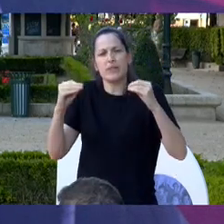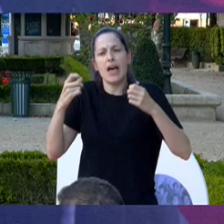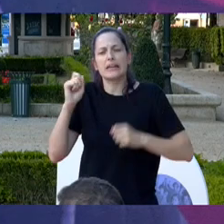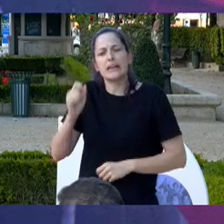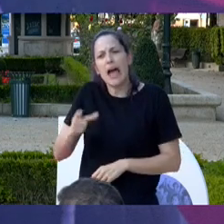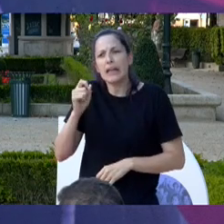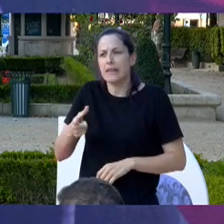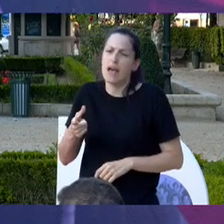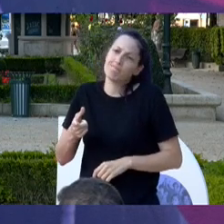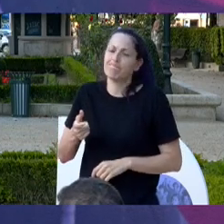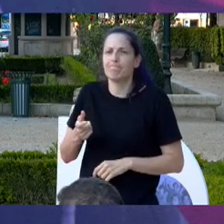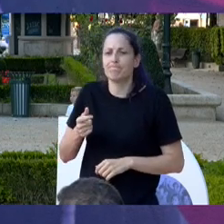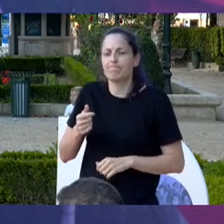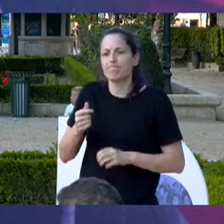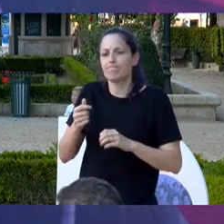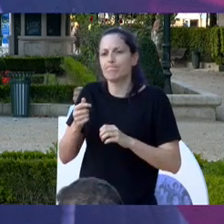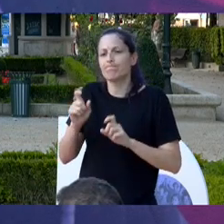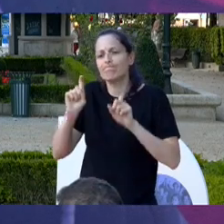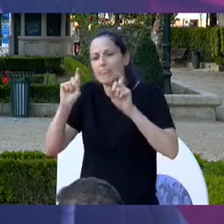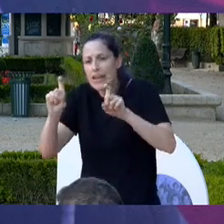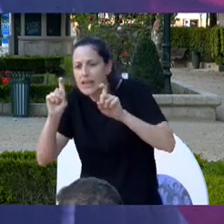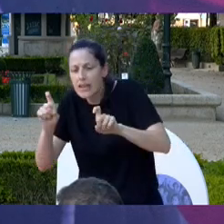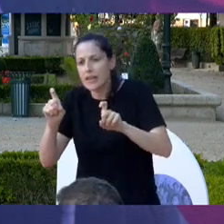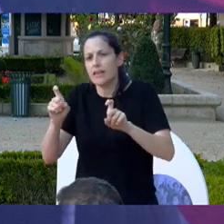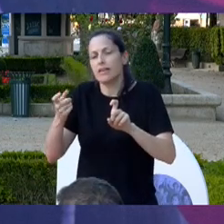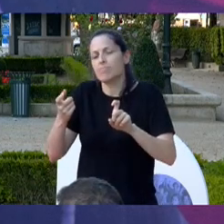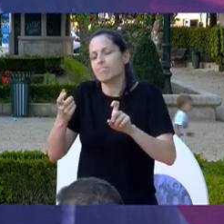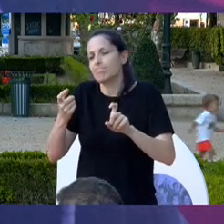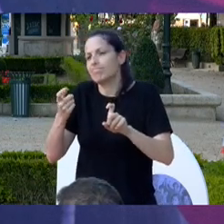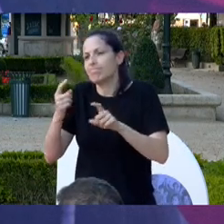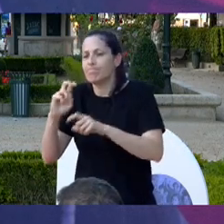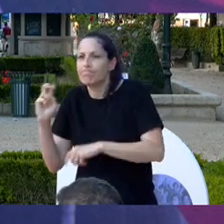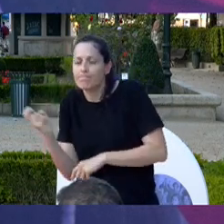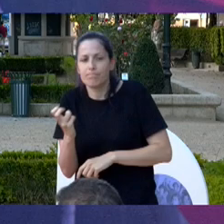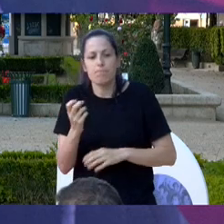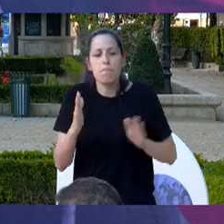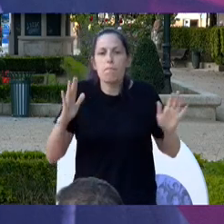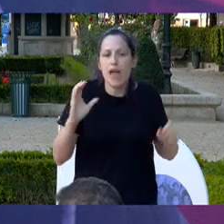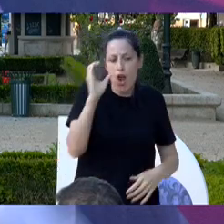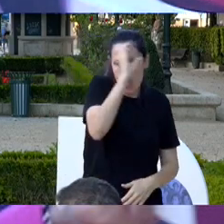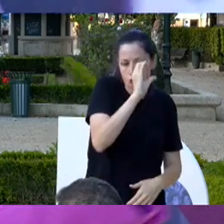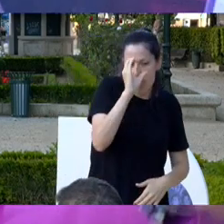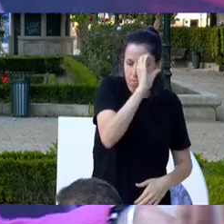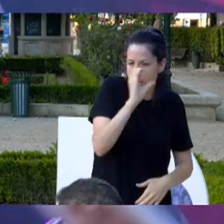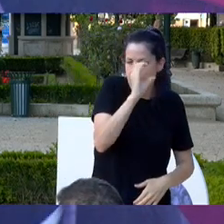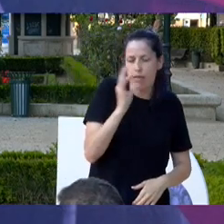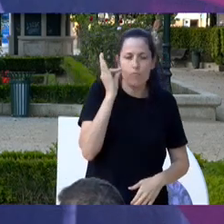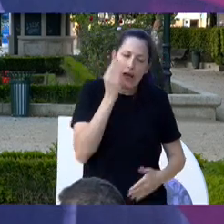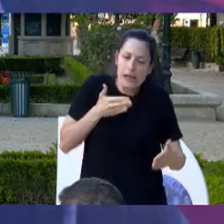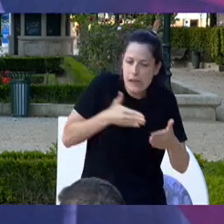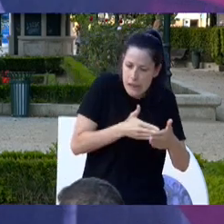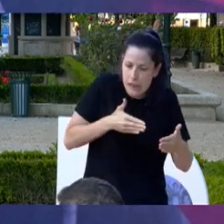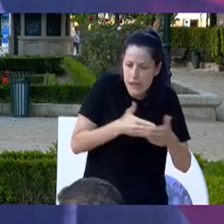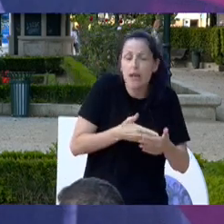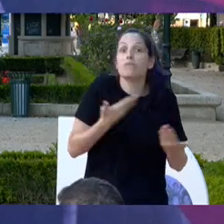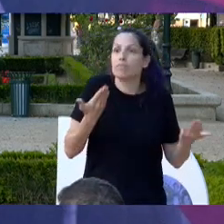non? E hubo unha área científica e aí pois estiveron, por exemplo, Paz Parada, que foi a primeira galega colexiada de medicina, ou estivo tamén a nosa Olimpia